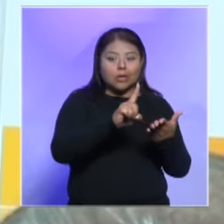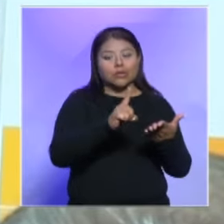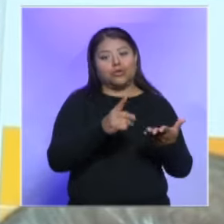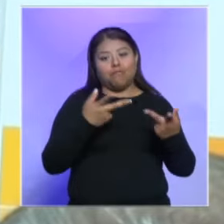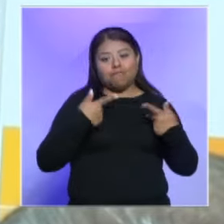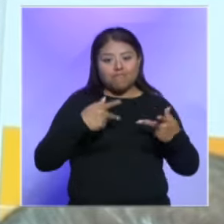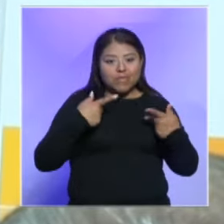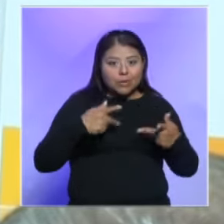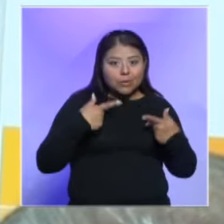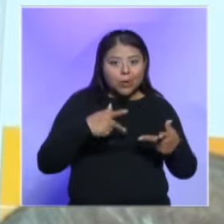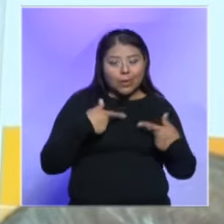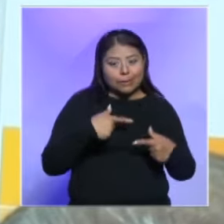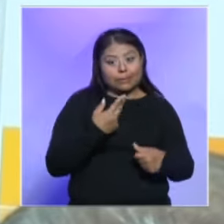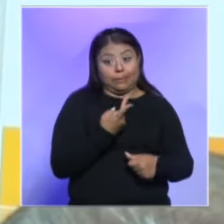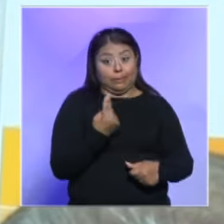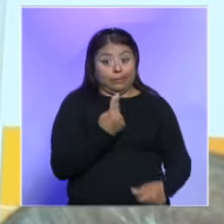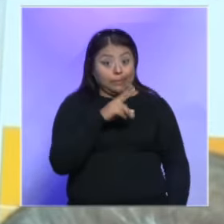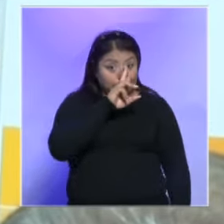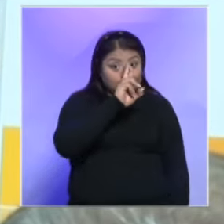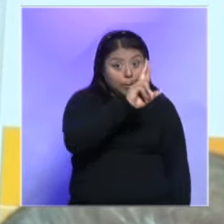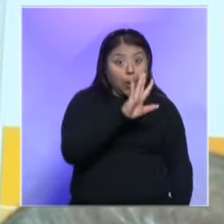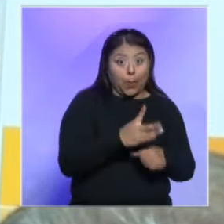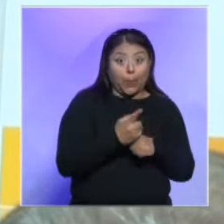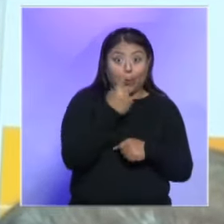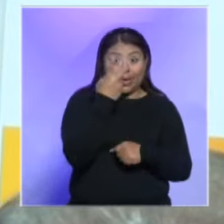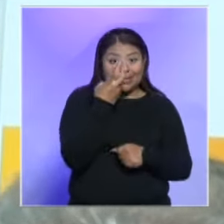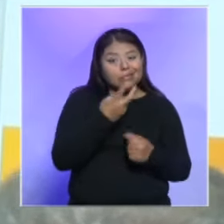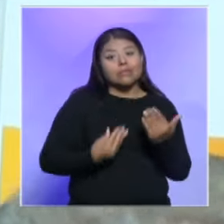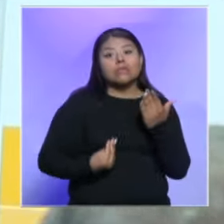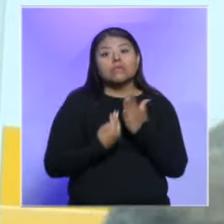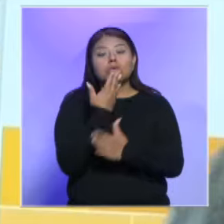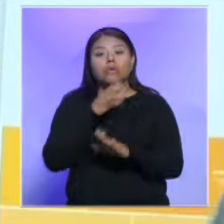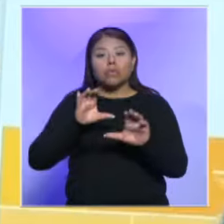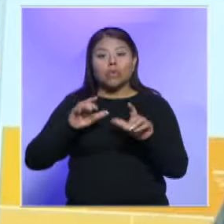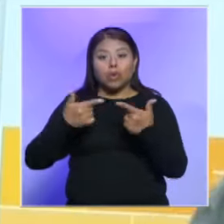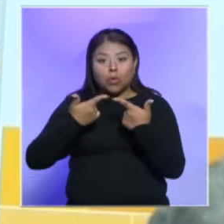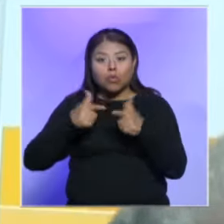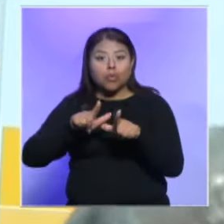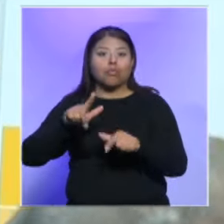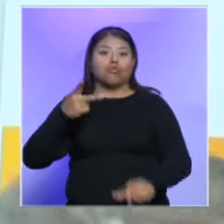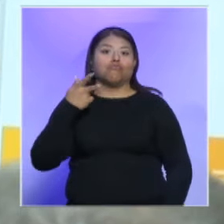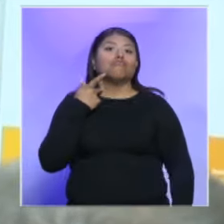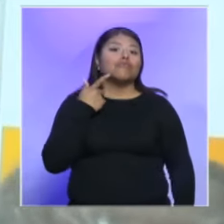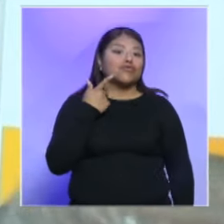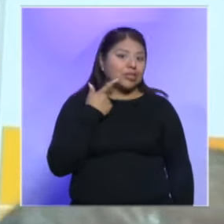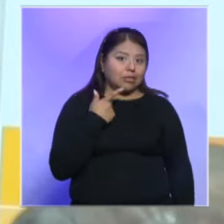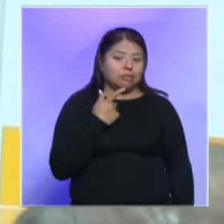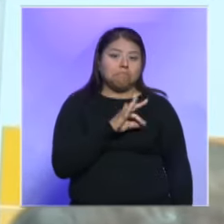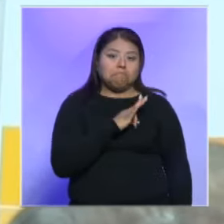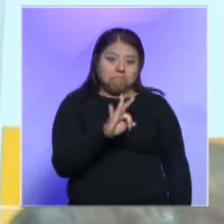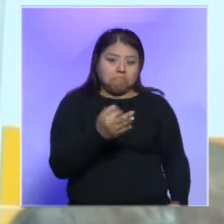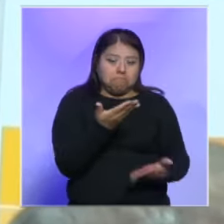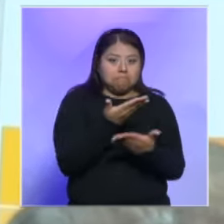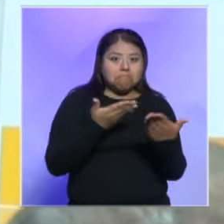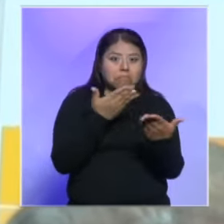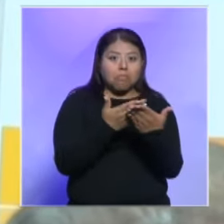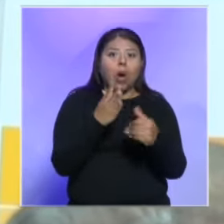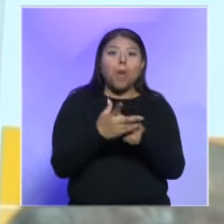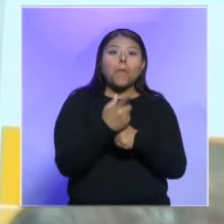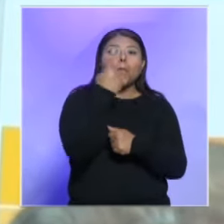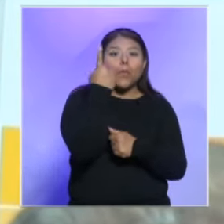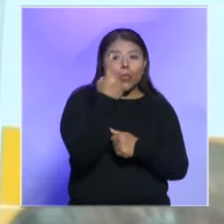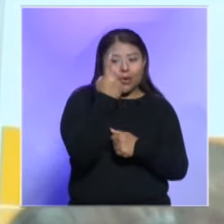ser una instancia de creación de estos nuevos partidos políticos, porque pues la diferencia obviamente es la ruta que